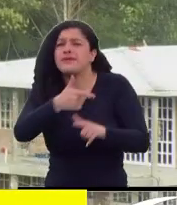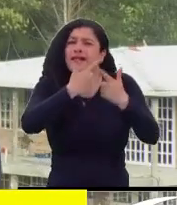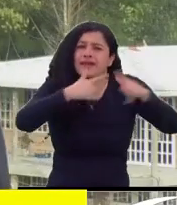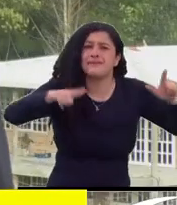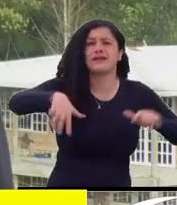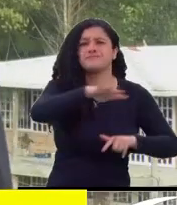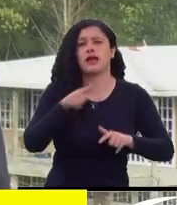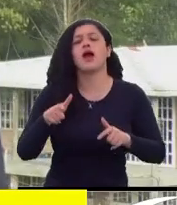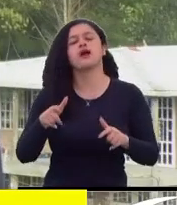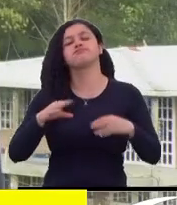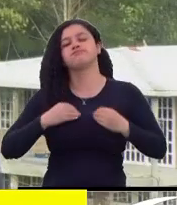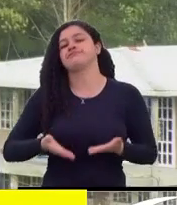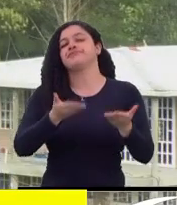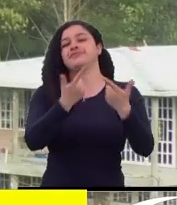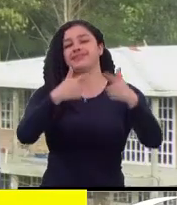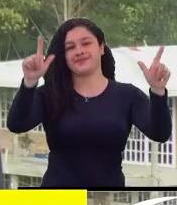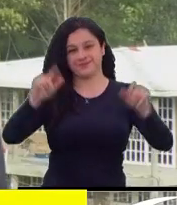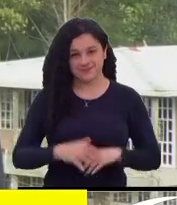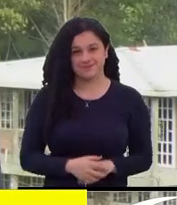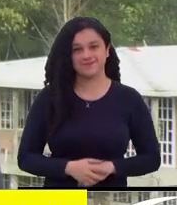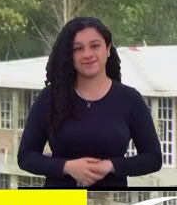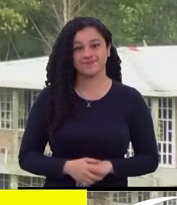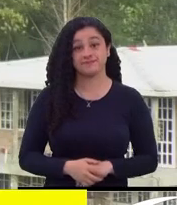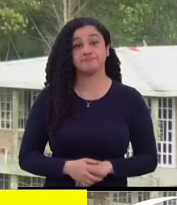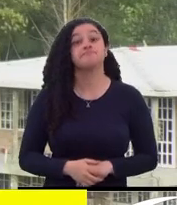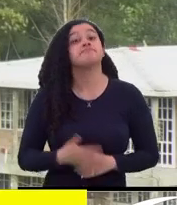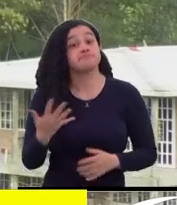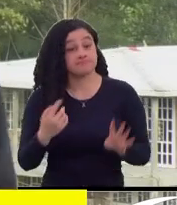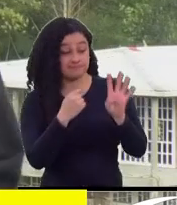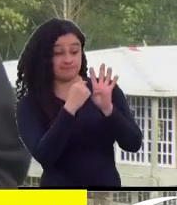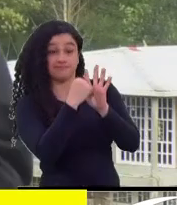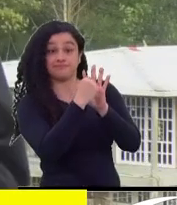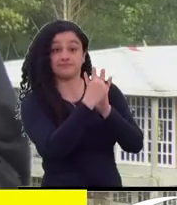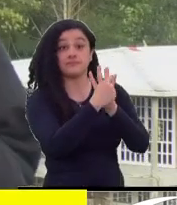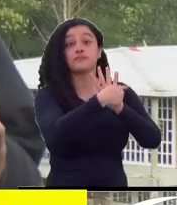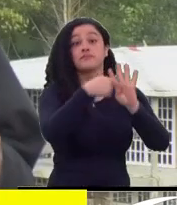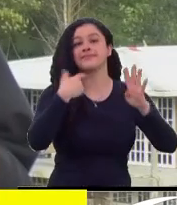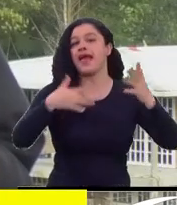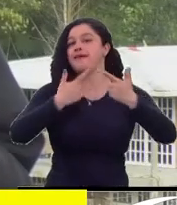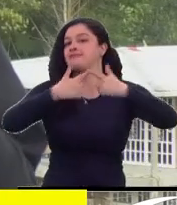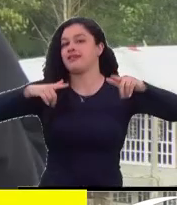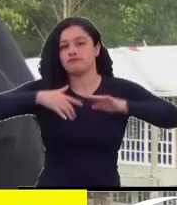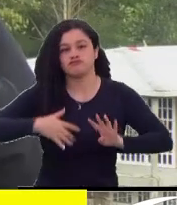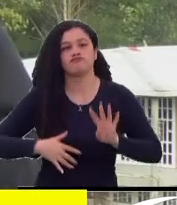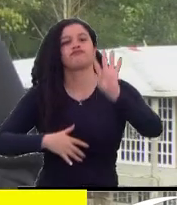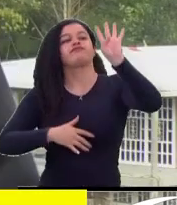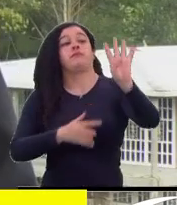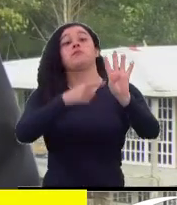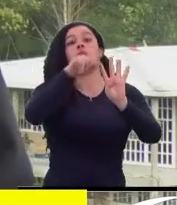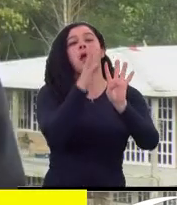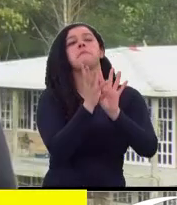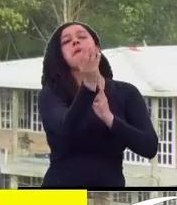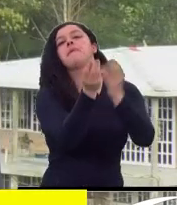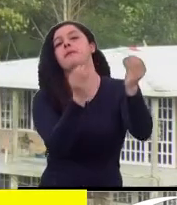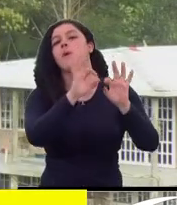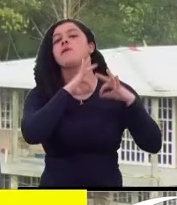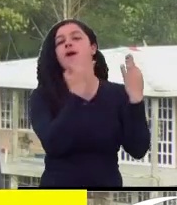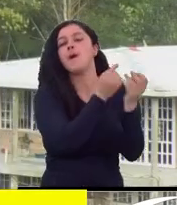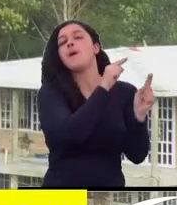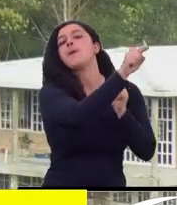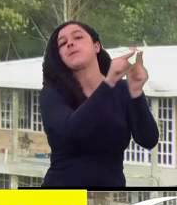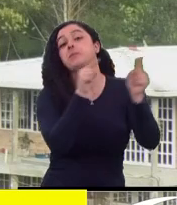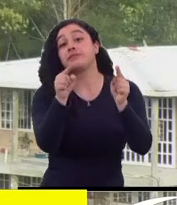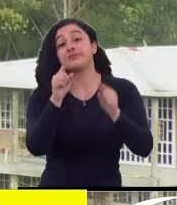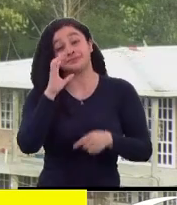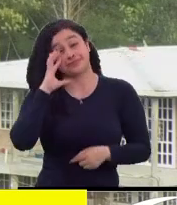Pues estas cuatro mujeres ya retornaron al seno de su familia y pasarán obviamente este año junto a